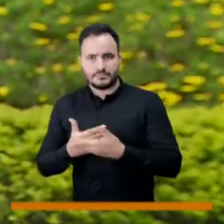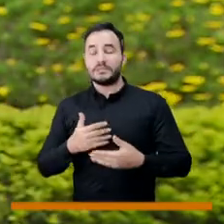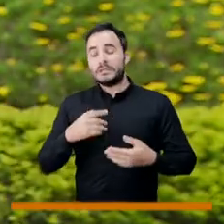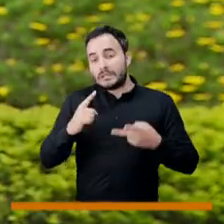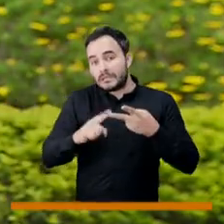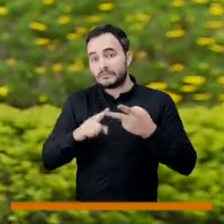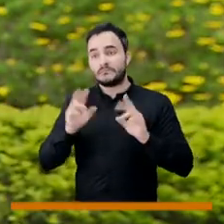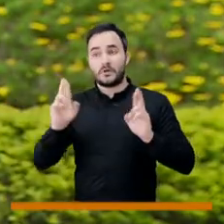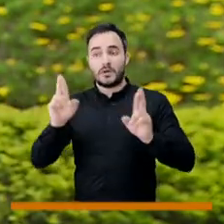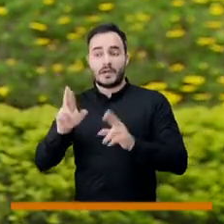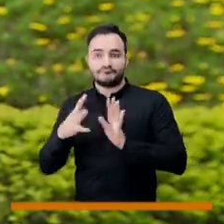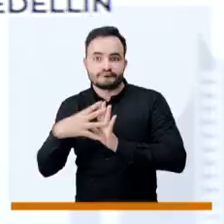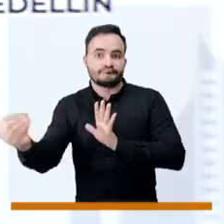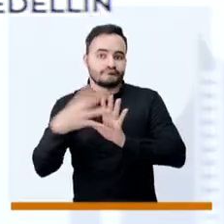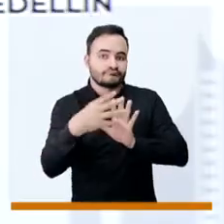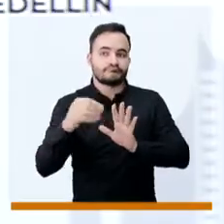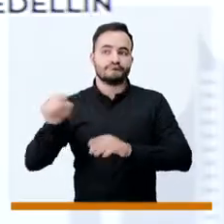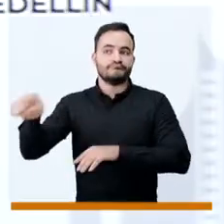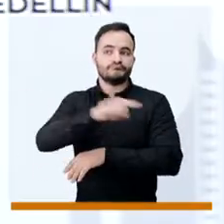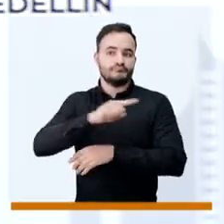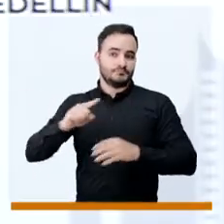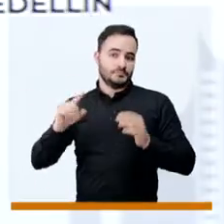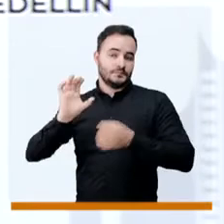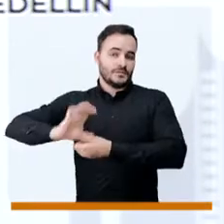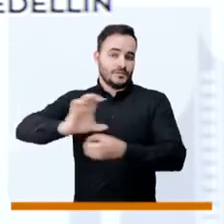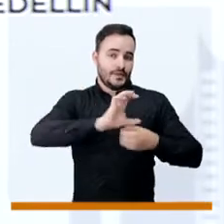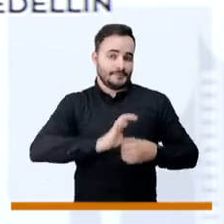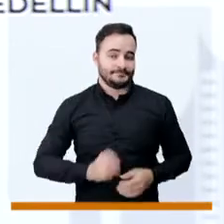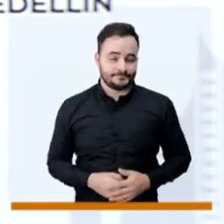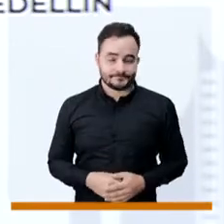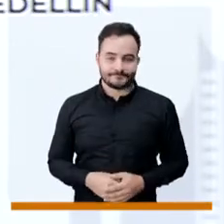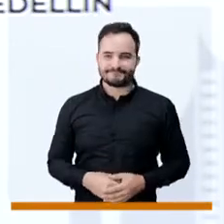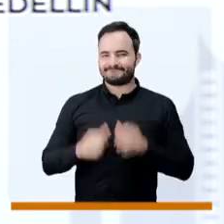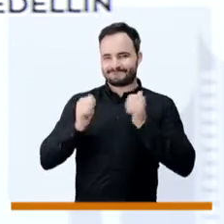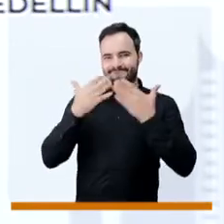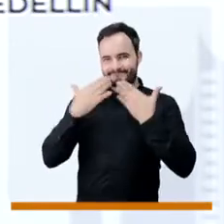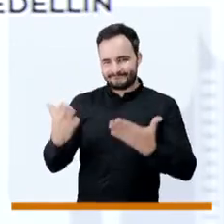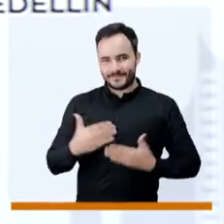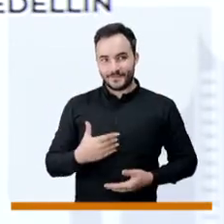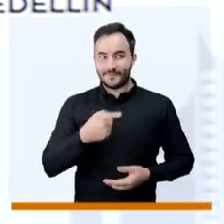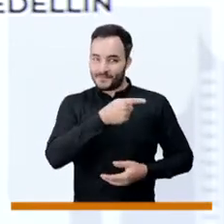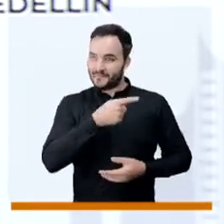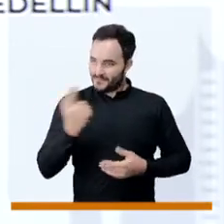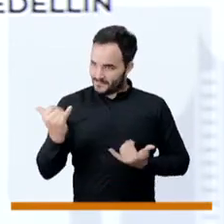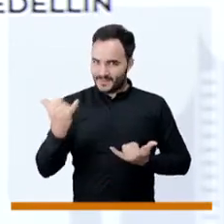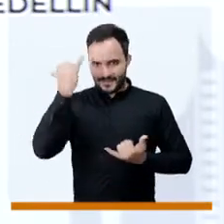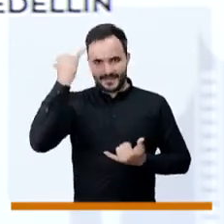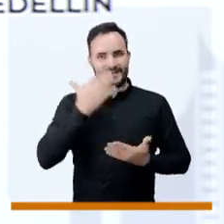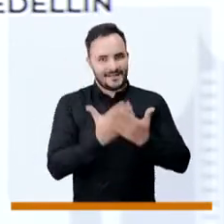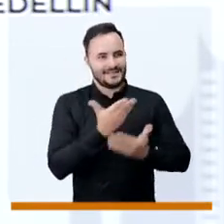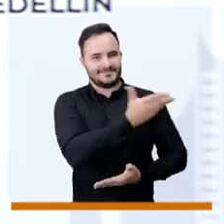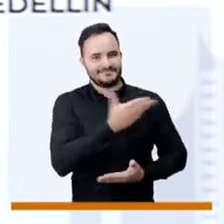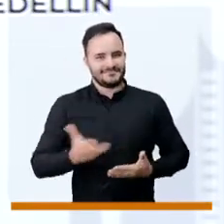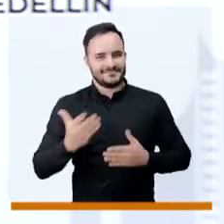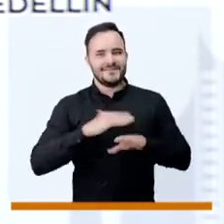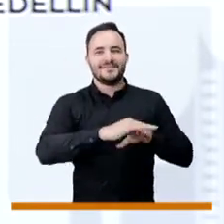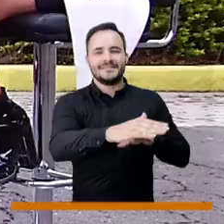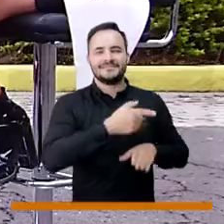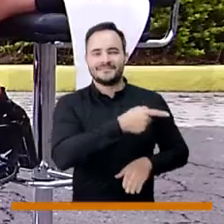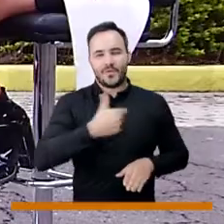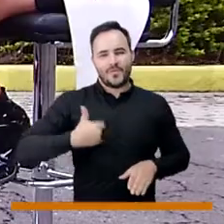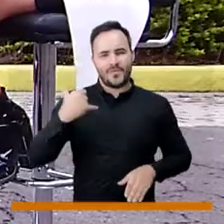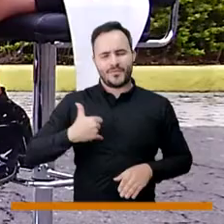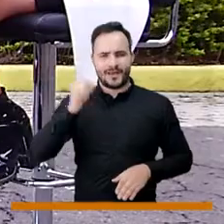próximas administraciones municipales y para hablar del tema concejal usted nos trajo una invitada muy joven muy filosa centrada en esos compromisos